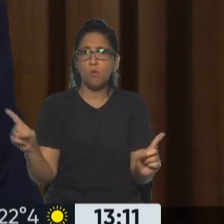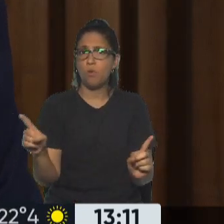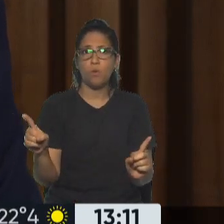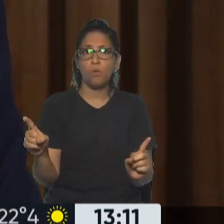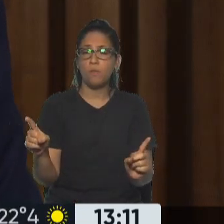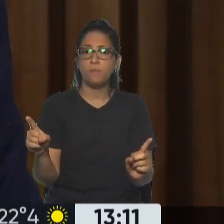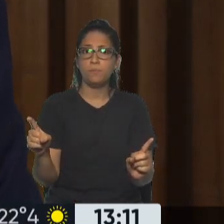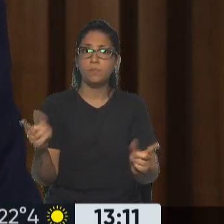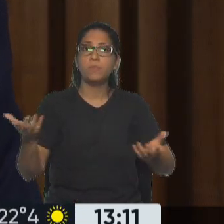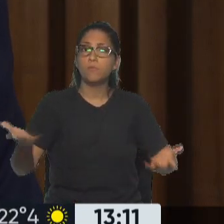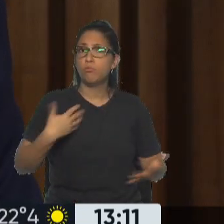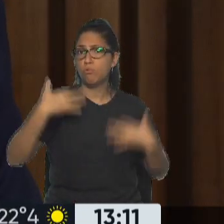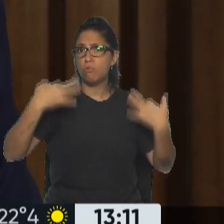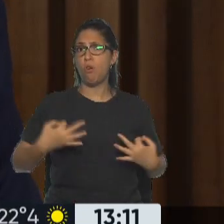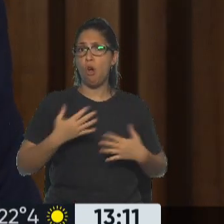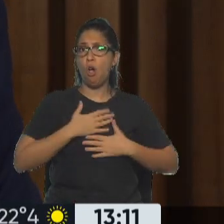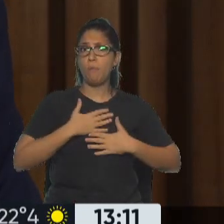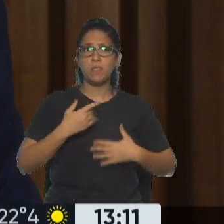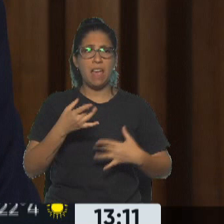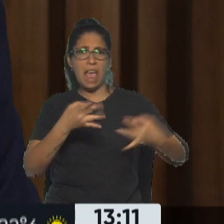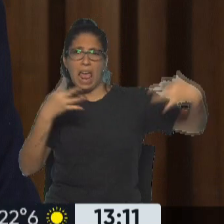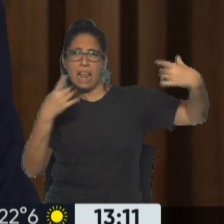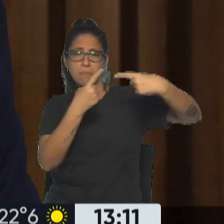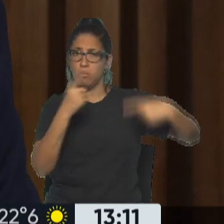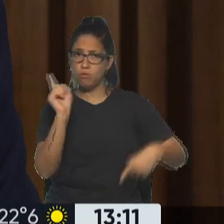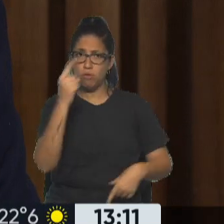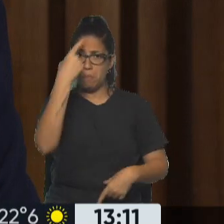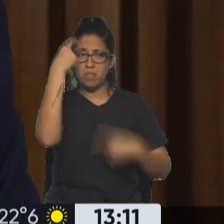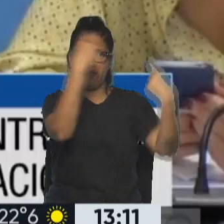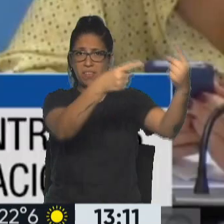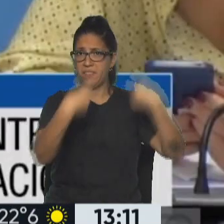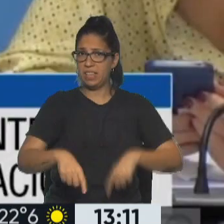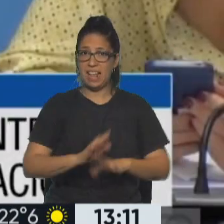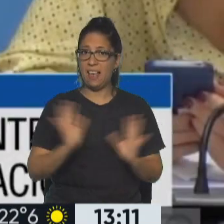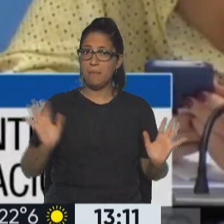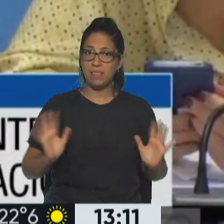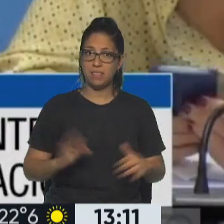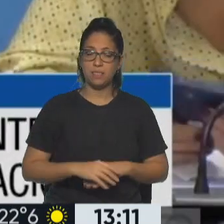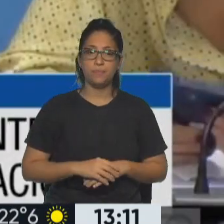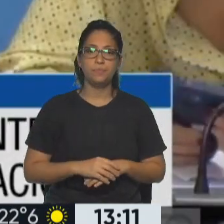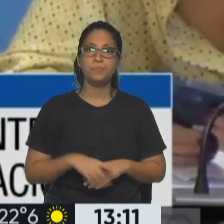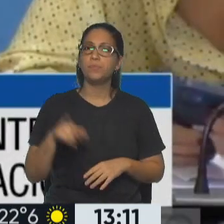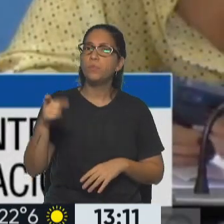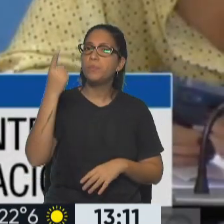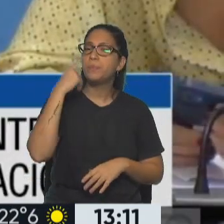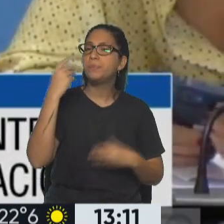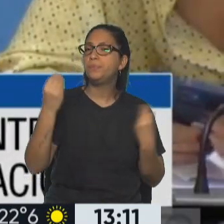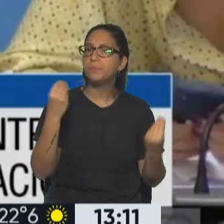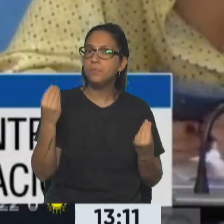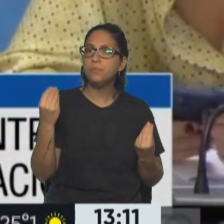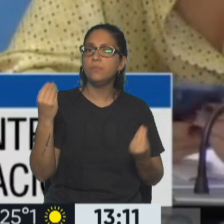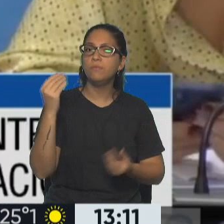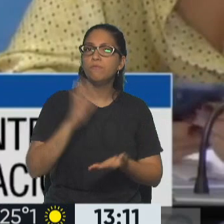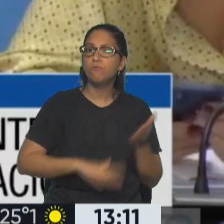bueno, estoy convencido, creo que no soy un enemigo, soy una persona que piensa totalmente distinto. ¿Cómo analiza